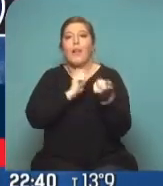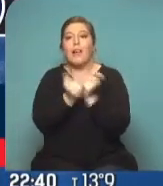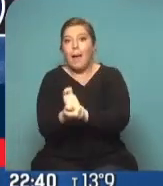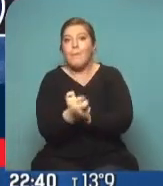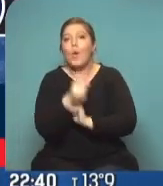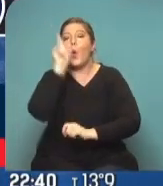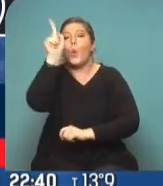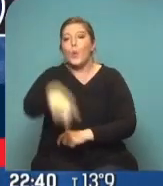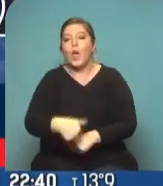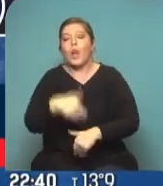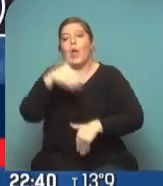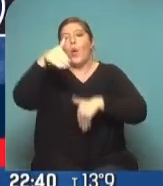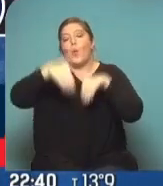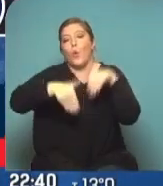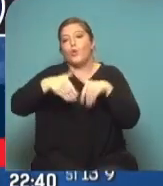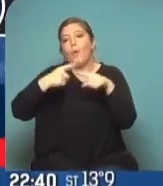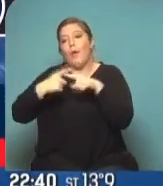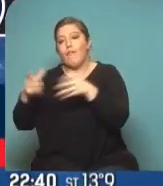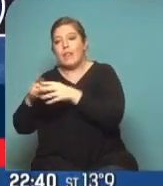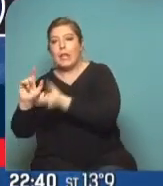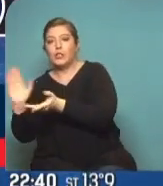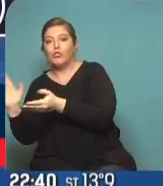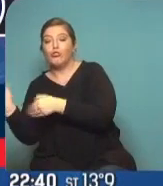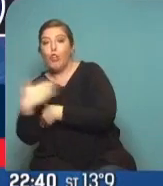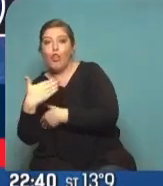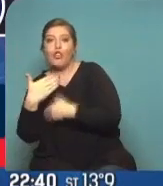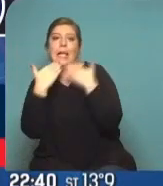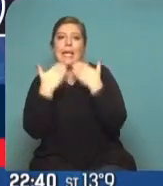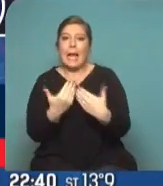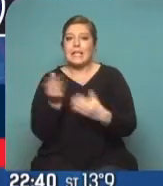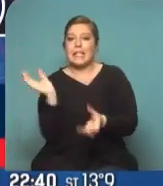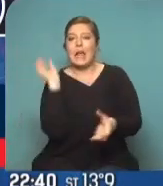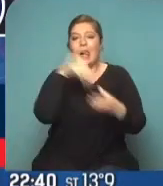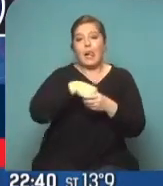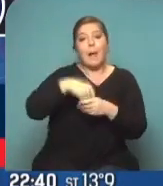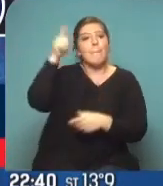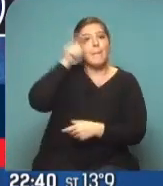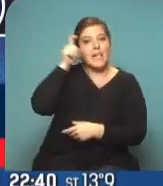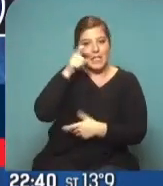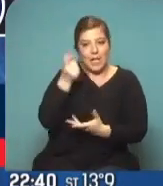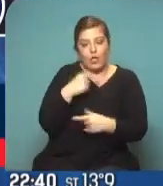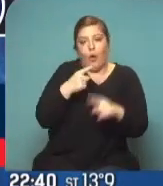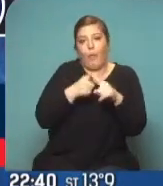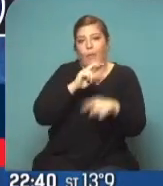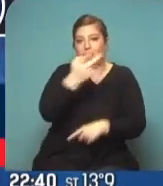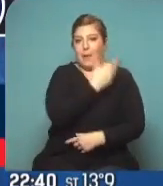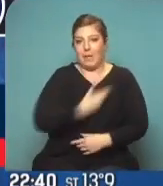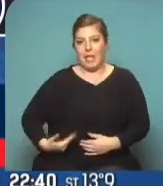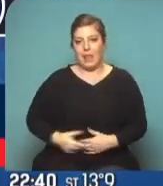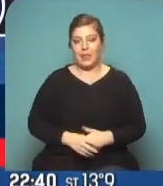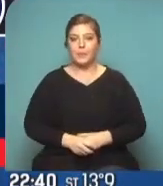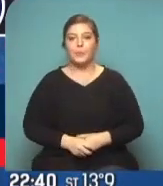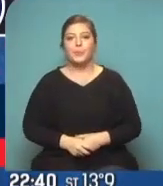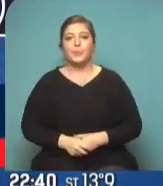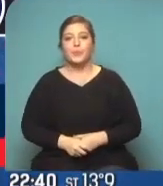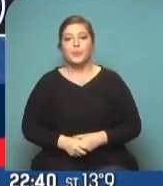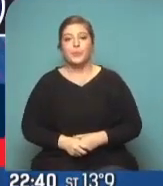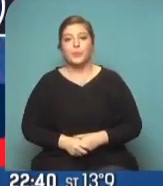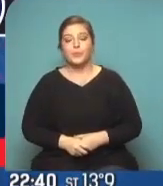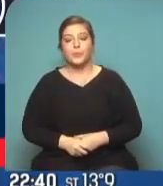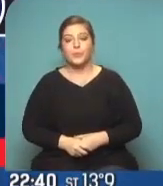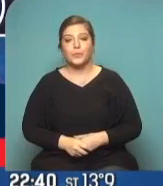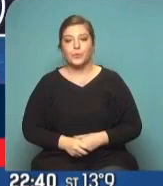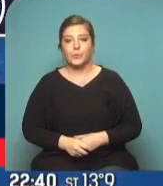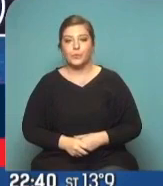quizás de votos por el Frente de Todos, con el ingreso de Miguel Ángel Pichetto como candidato a vicepresidente. Bueno,